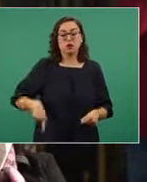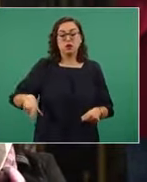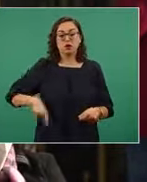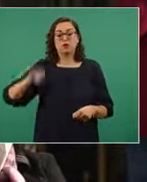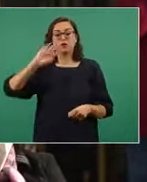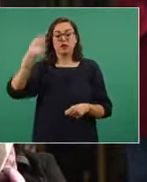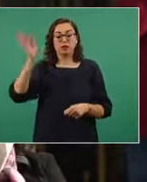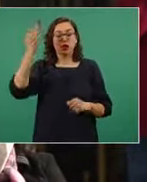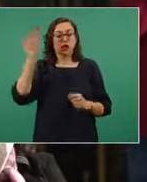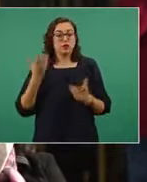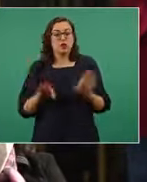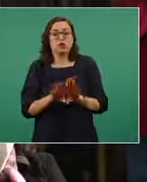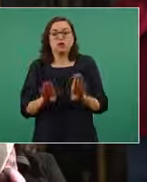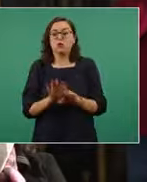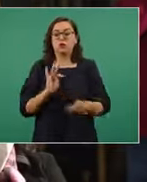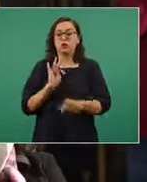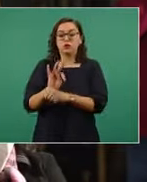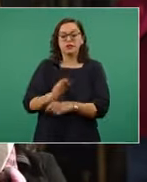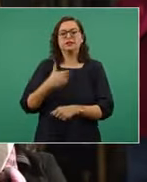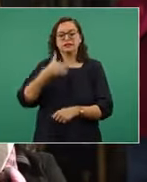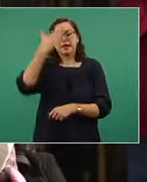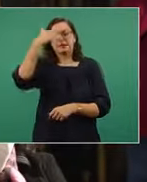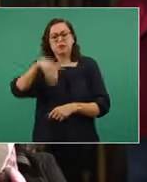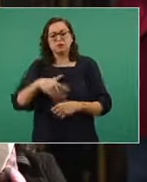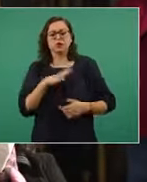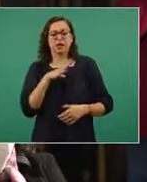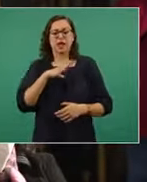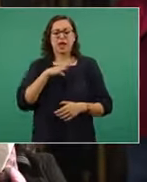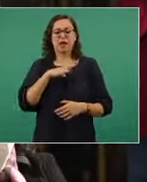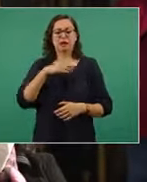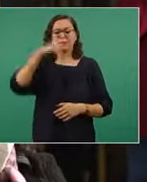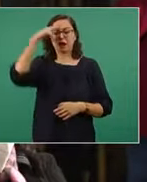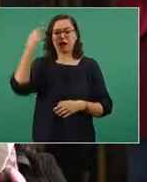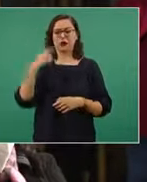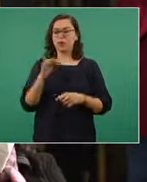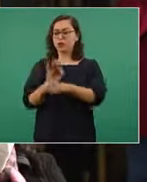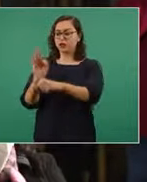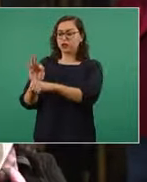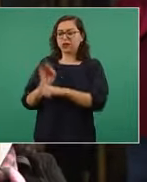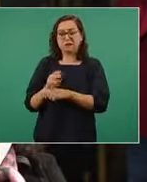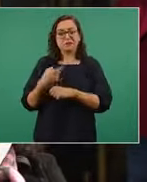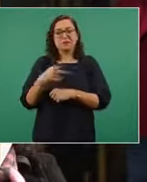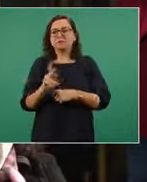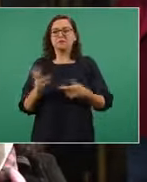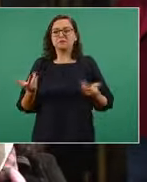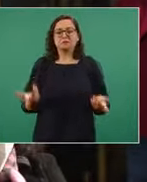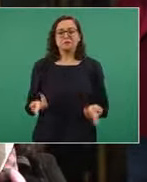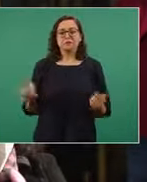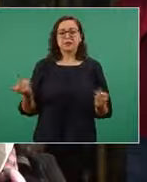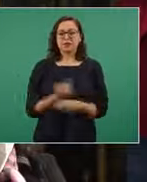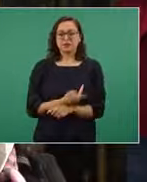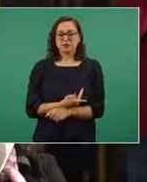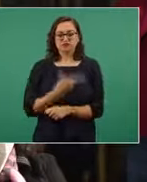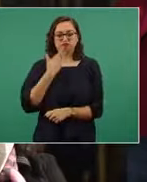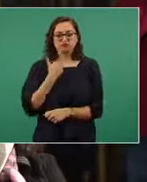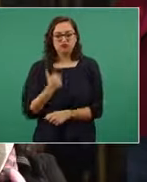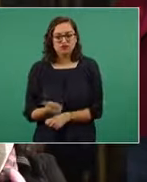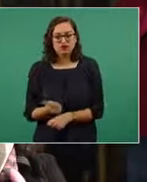sabemos que hay un programa de protección a candidatos, pero pues al parecer pues no está dando los resultados que pues